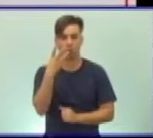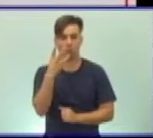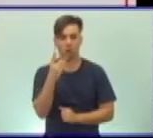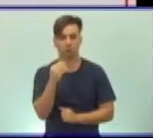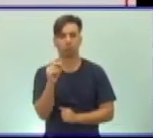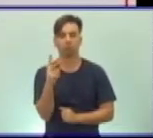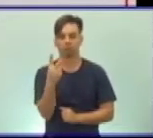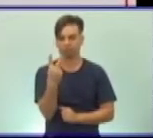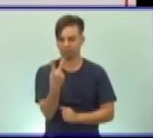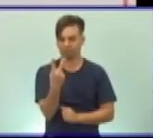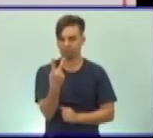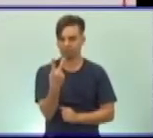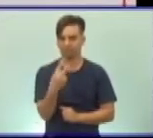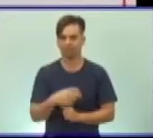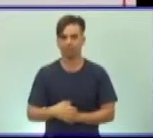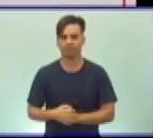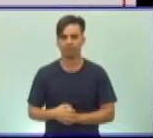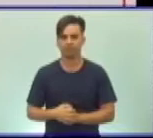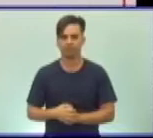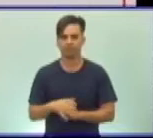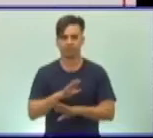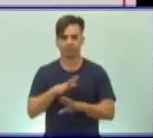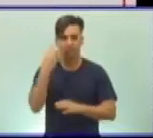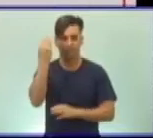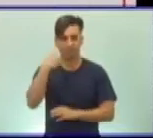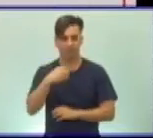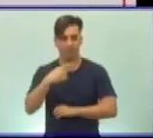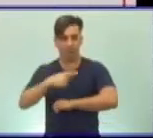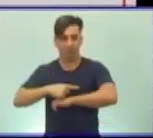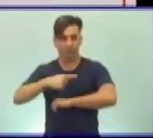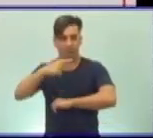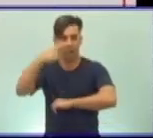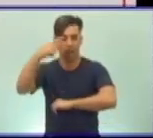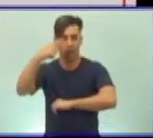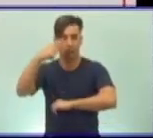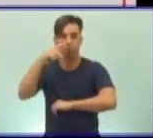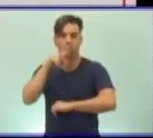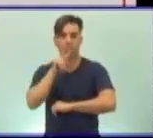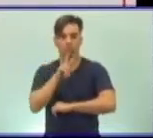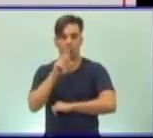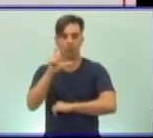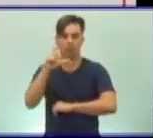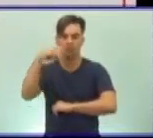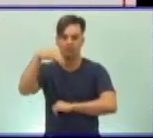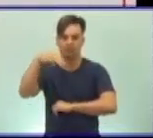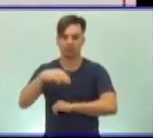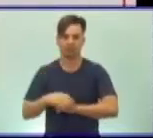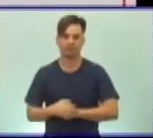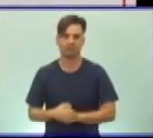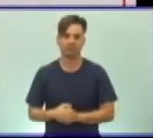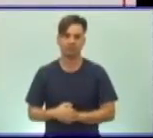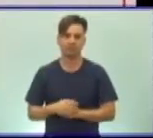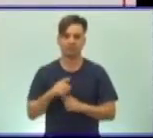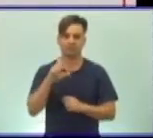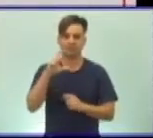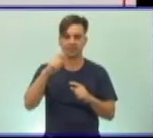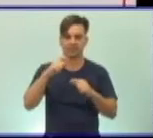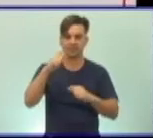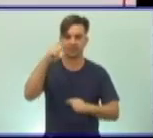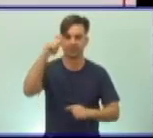tenemos el valor de la altura del segmento CE. Podemos